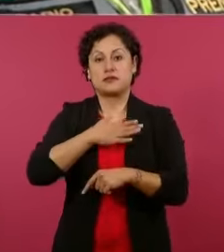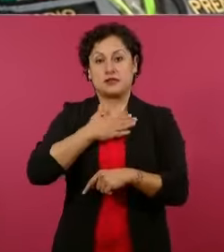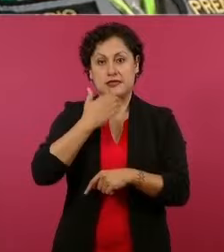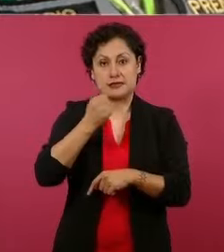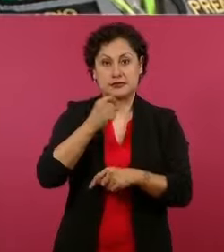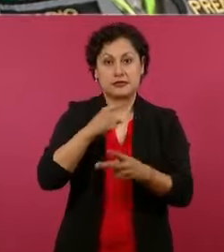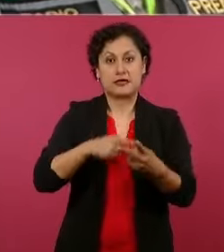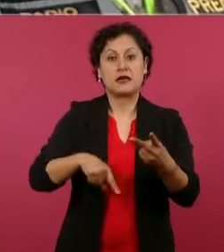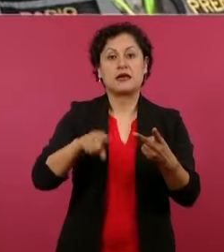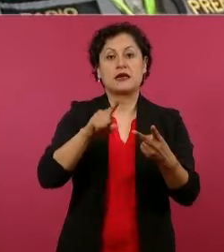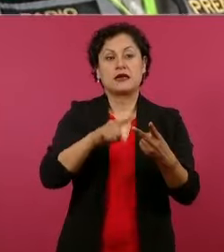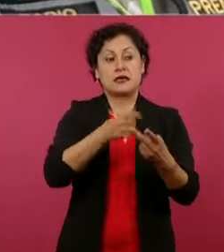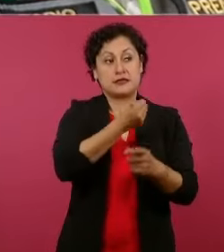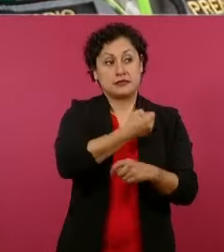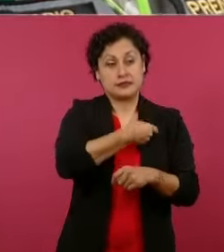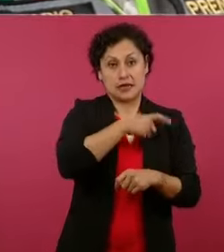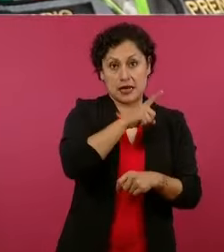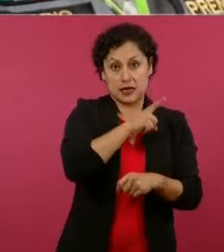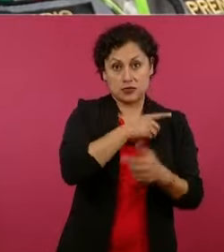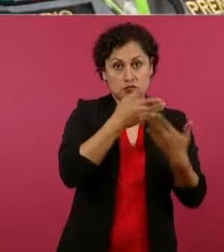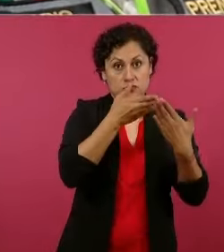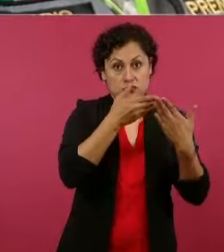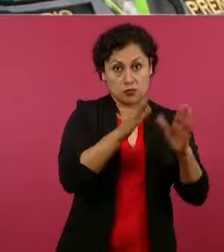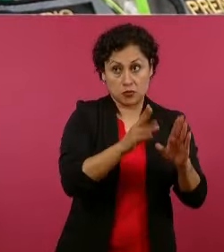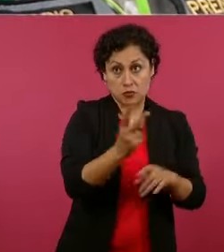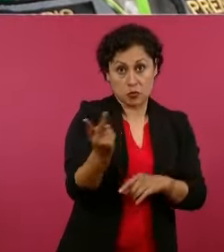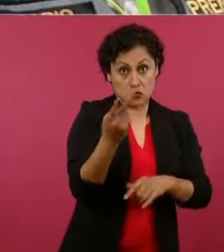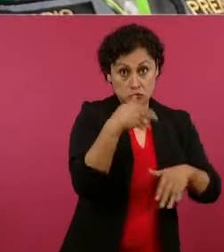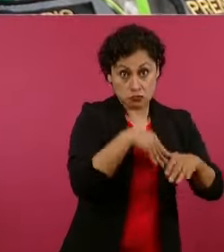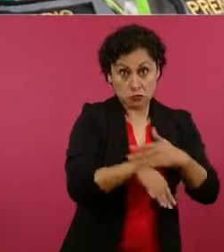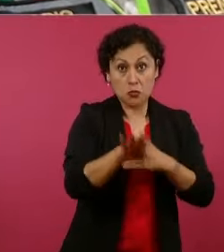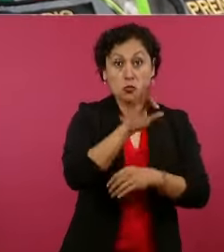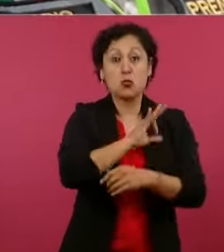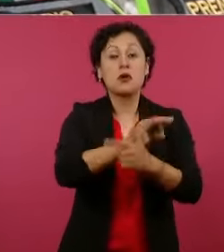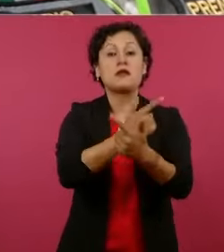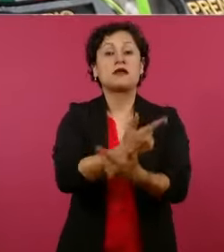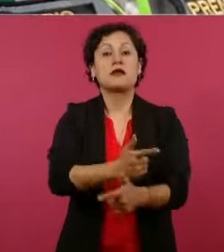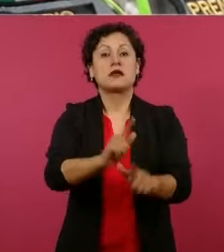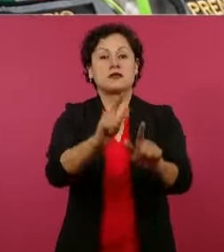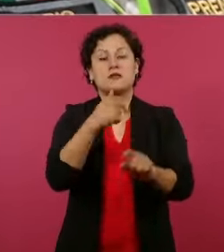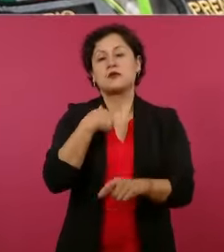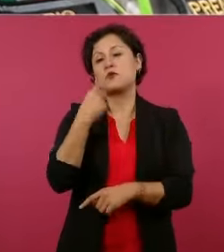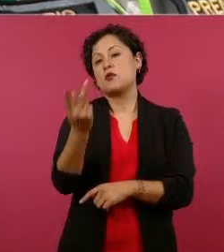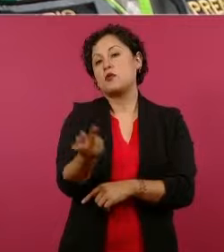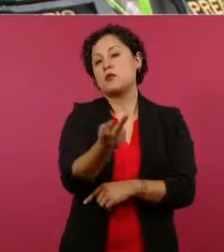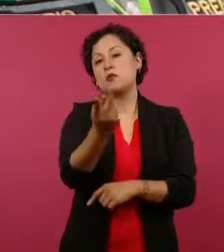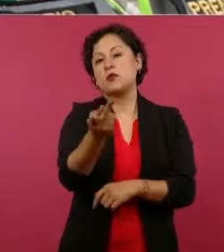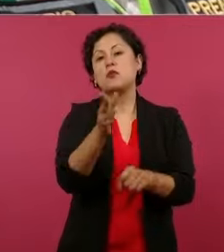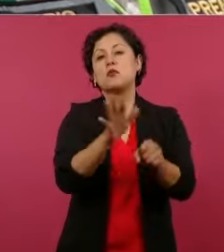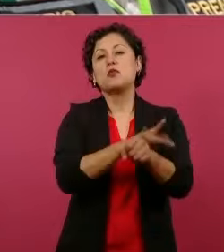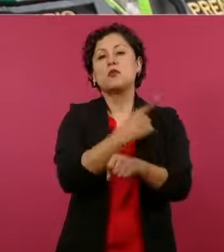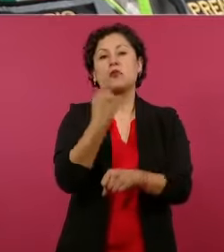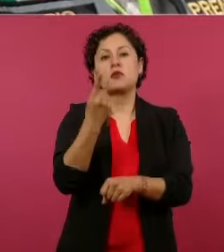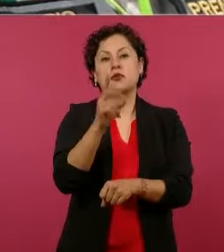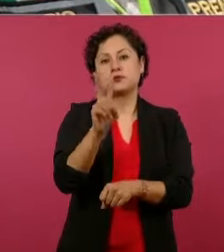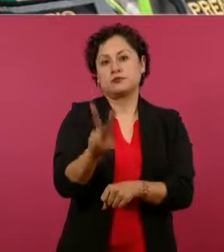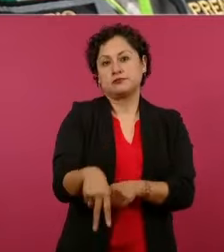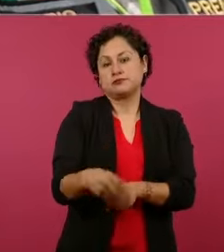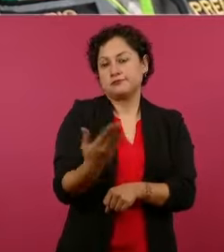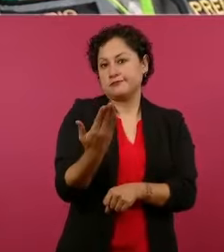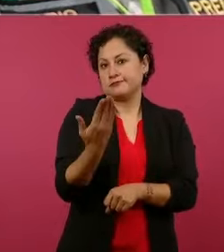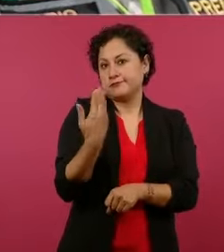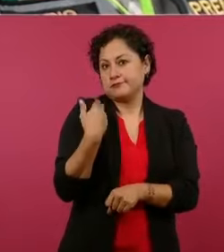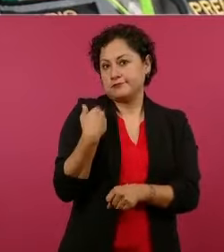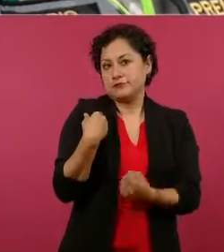sector salud porque le pregunto esto porque Eh no hace mucho e alguna